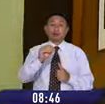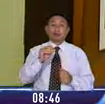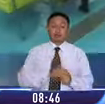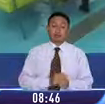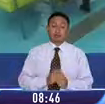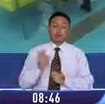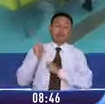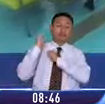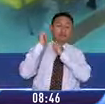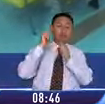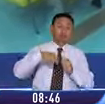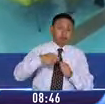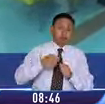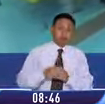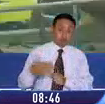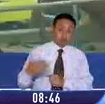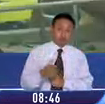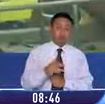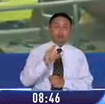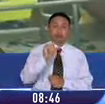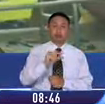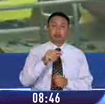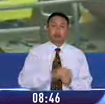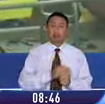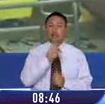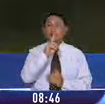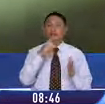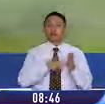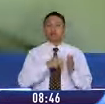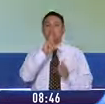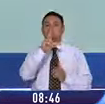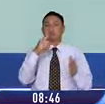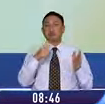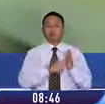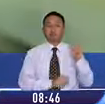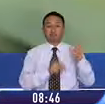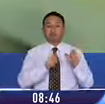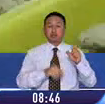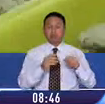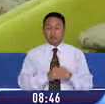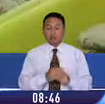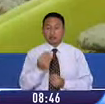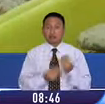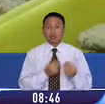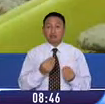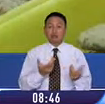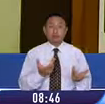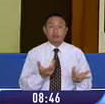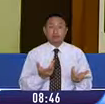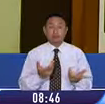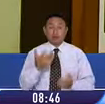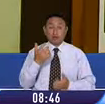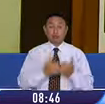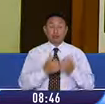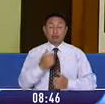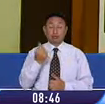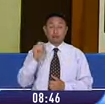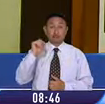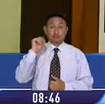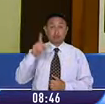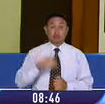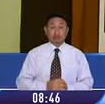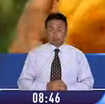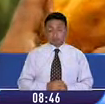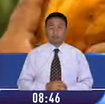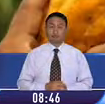pesca y con una plantilla de 2.000, 3.000 trabajadores en una fábrica que no haya materia prima para procesar, es un problema, un costo muy grande, ¿no?